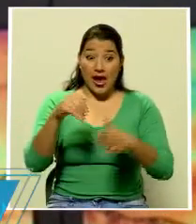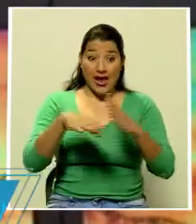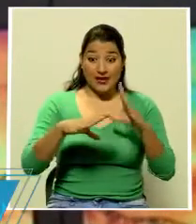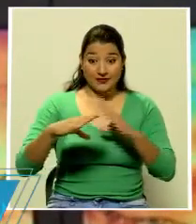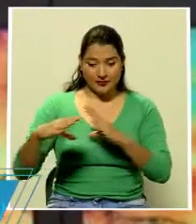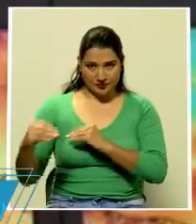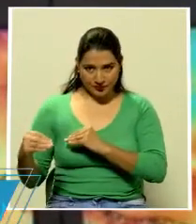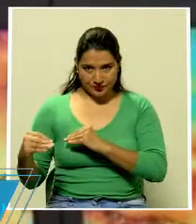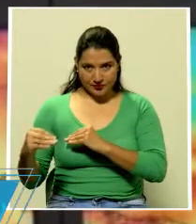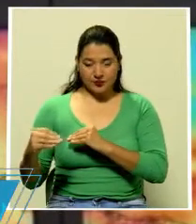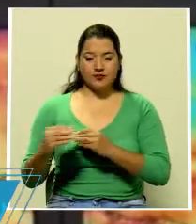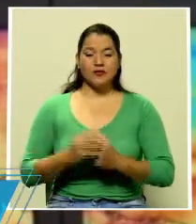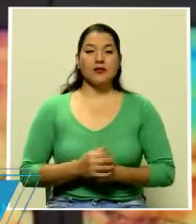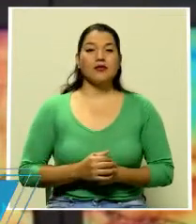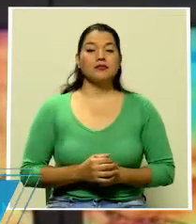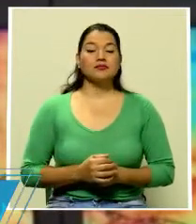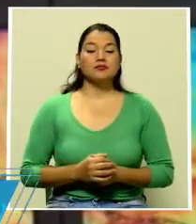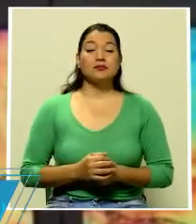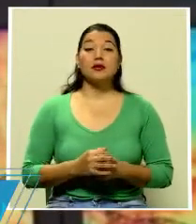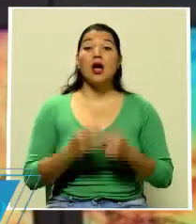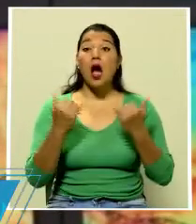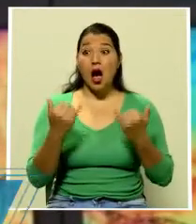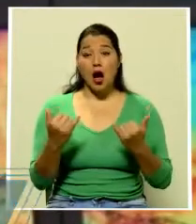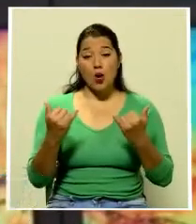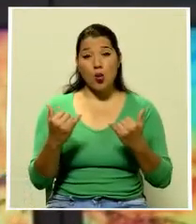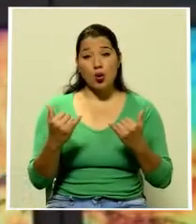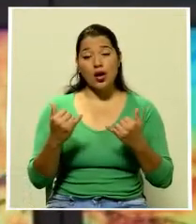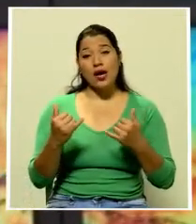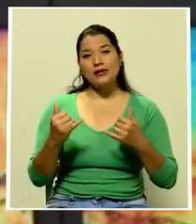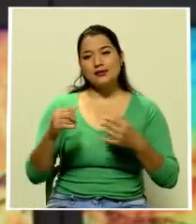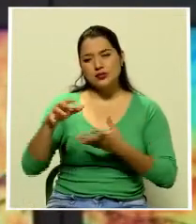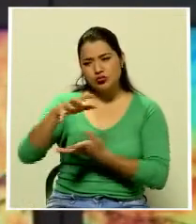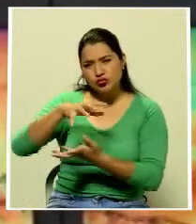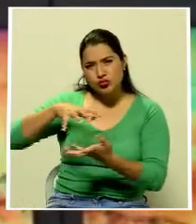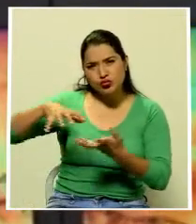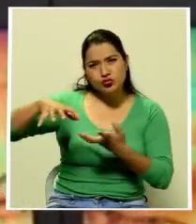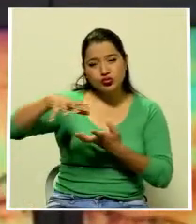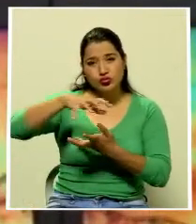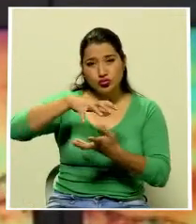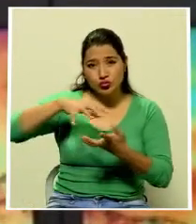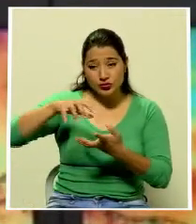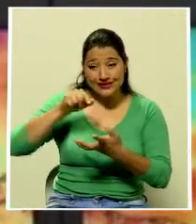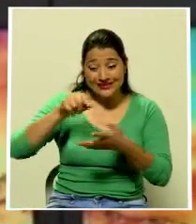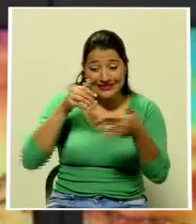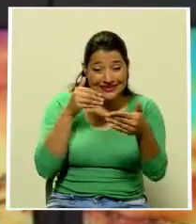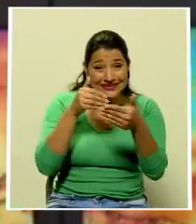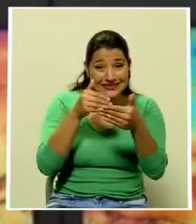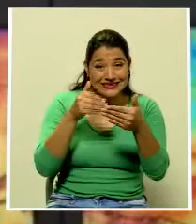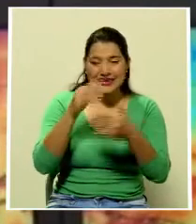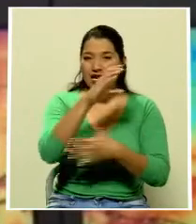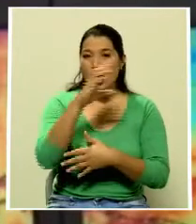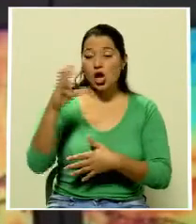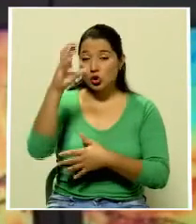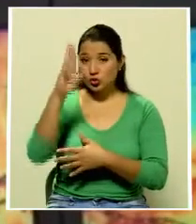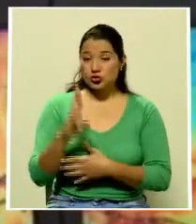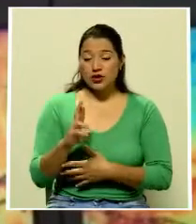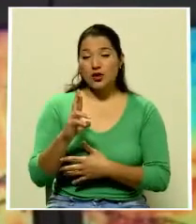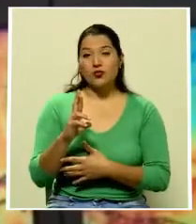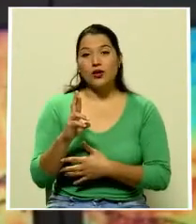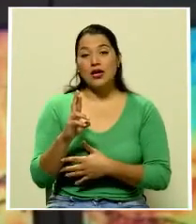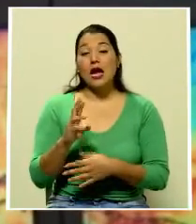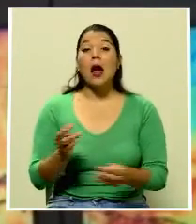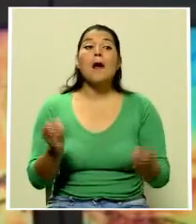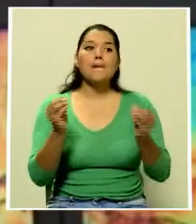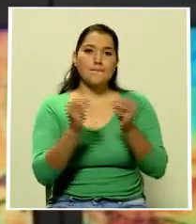como también hacia las horas de la noche. La posición de la zona de convergencia intertropical muy cercana al territorio nacional, sumado a